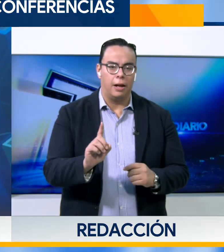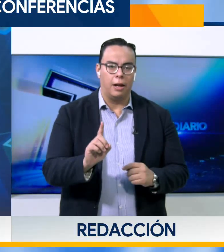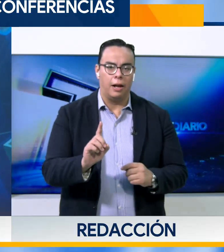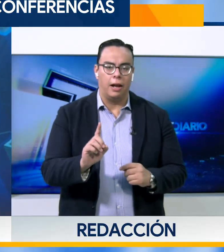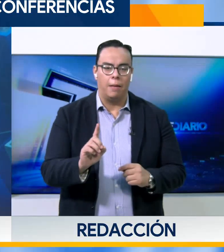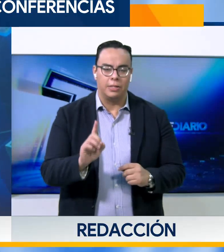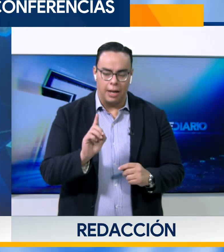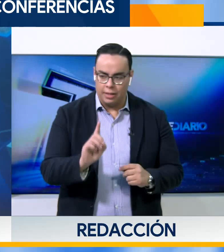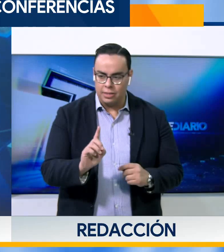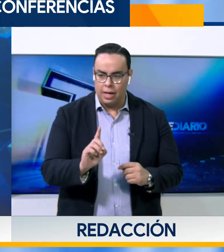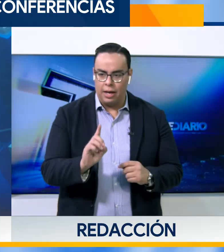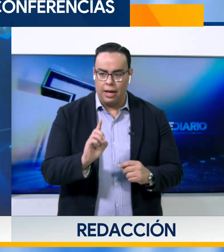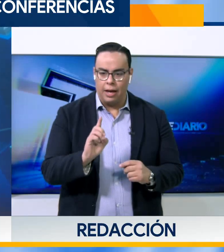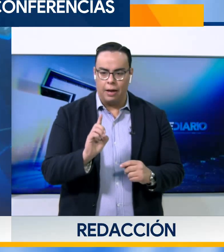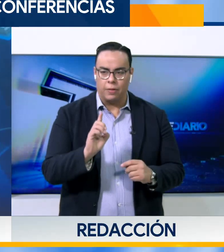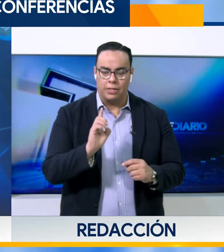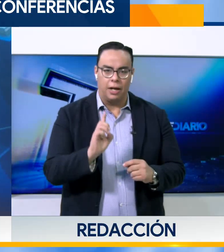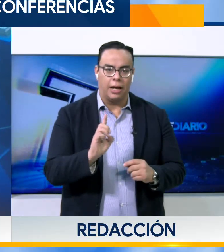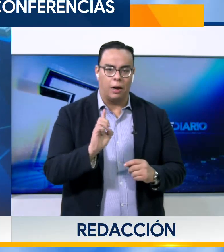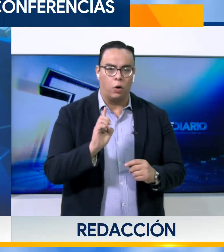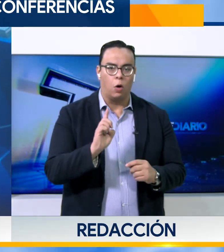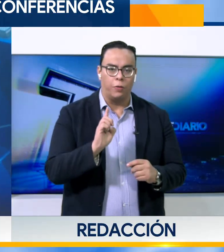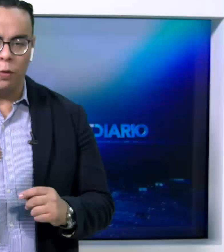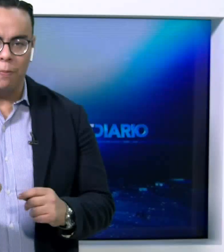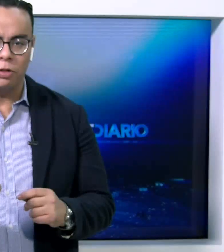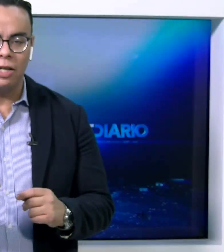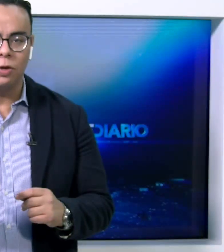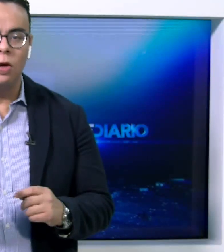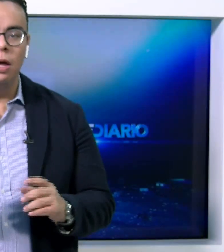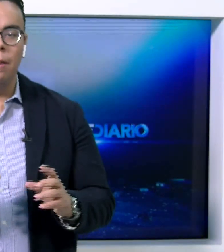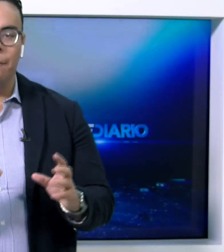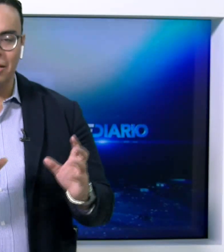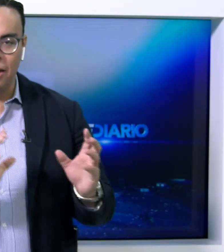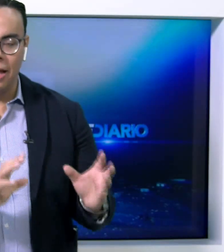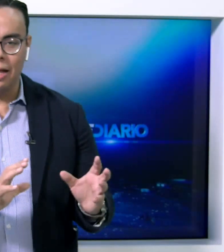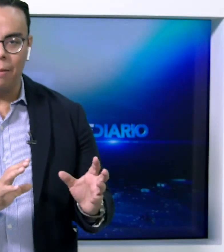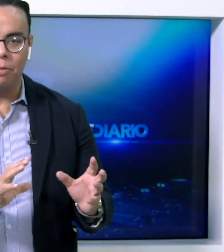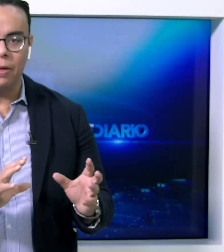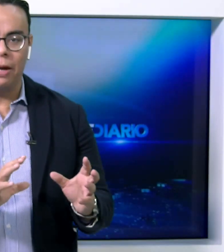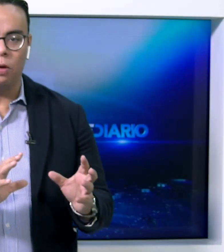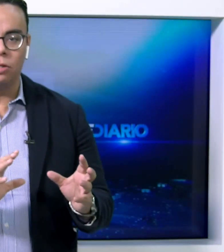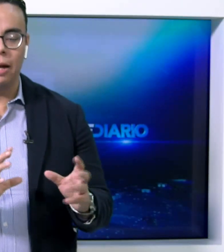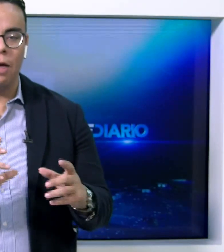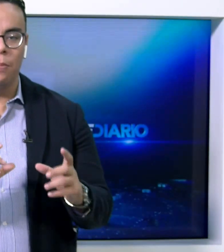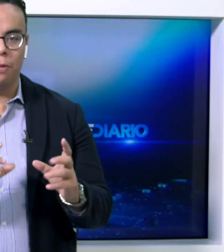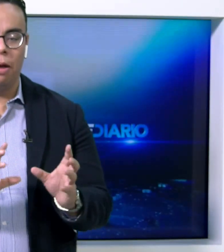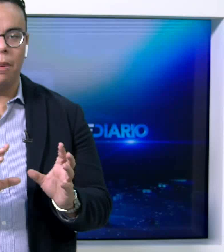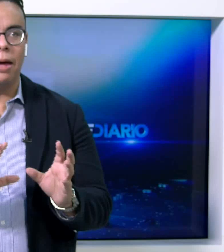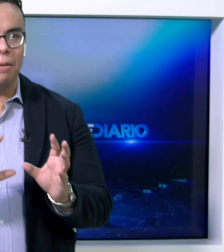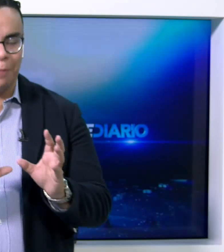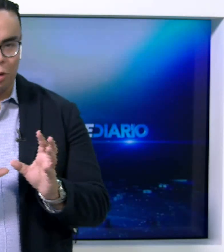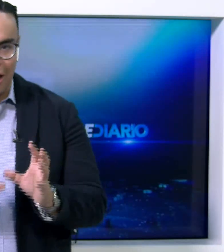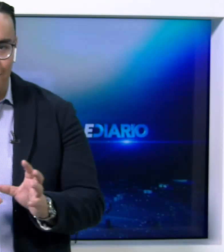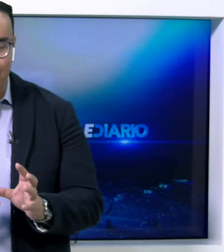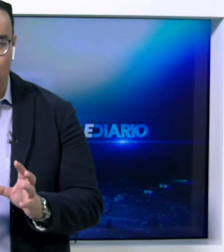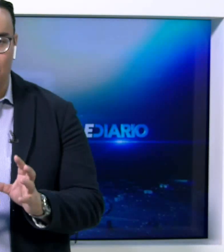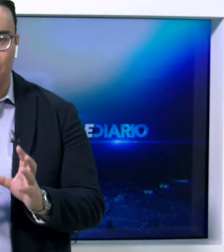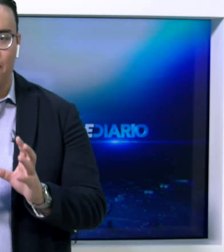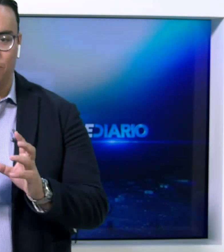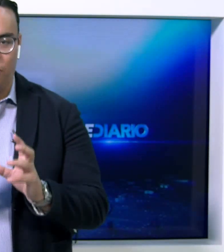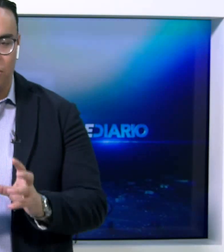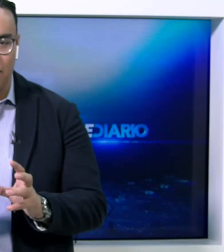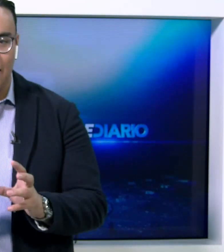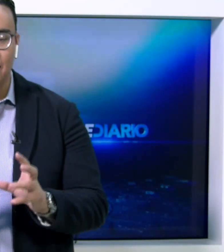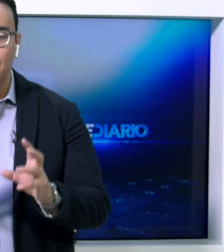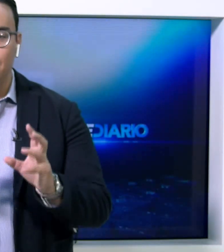Licenciada, mande. Nada más, antes de decirle que la reunión continúa en proceso, más adelante le vamos a dar a conocer, hay un problema importante con el